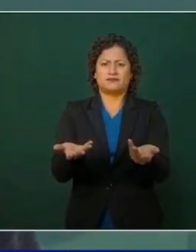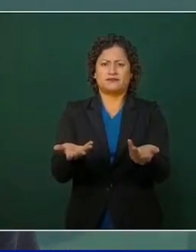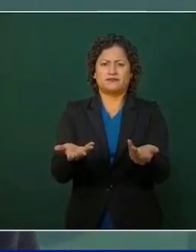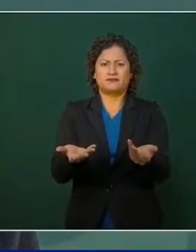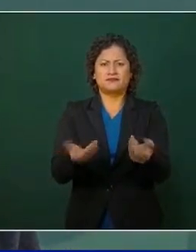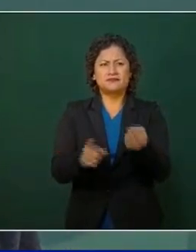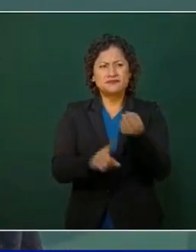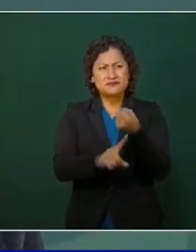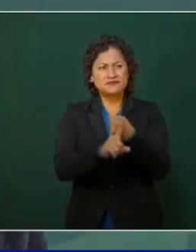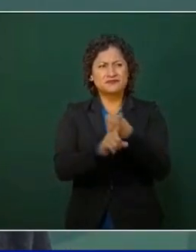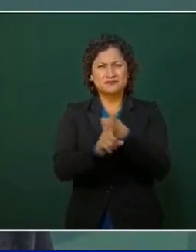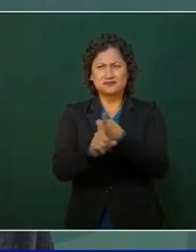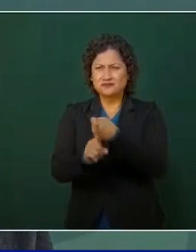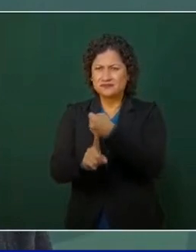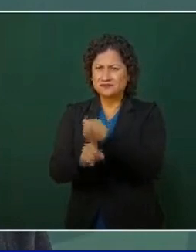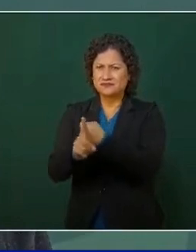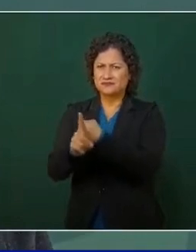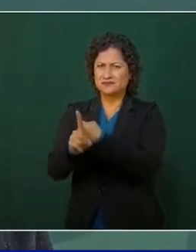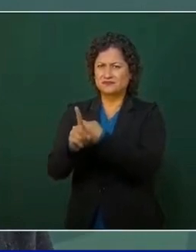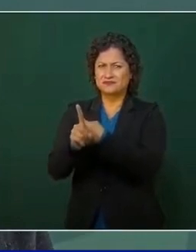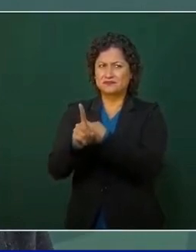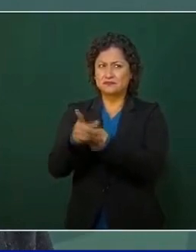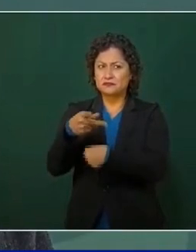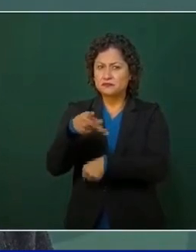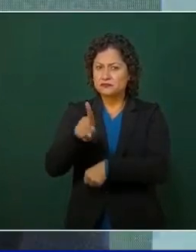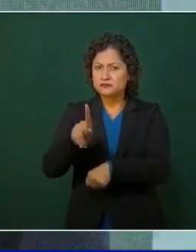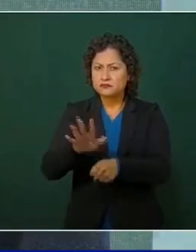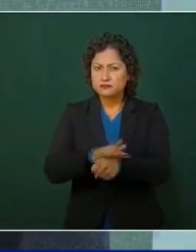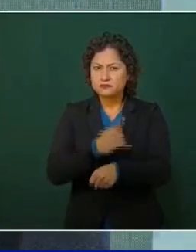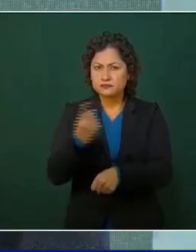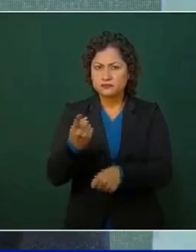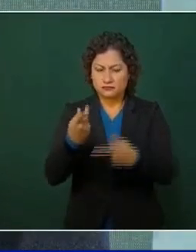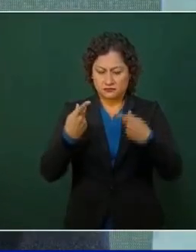tanta población en pobreza,